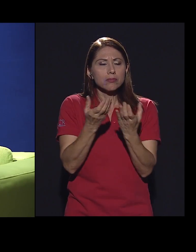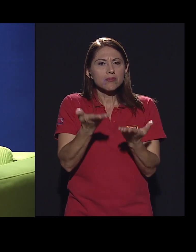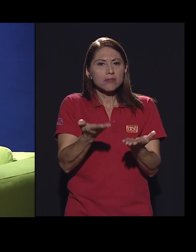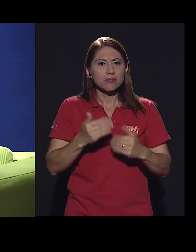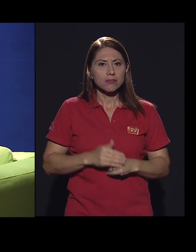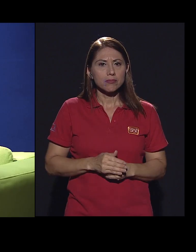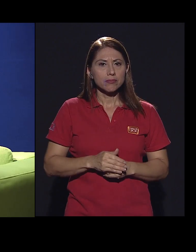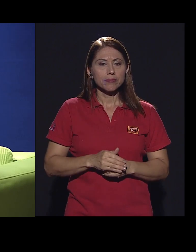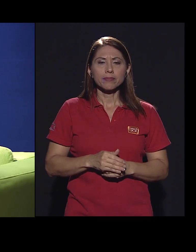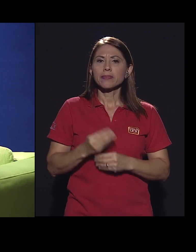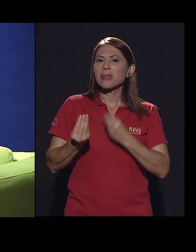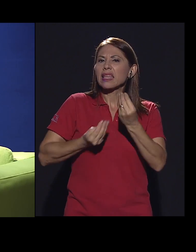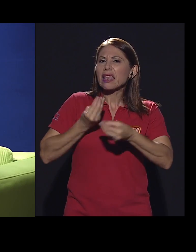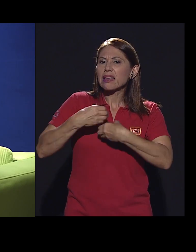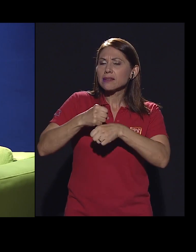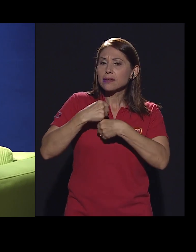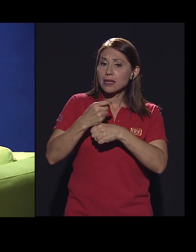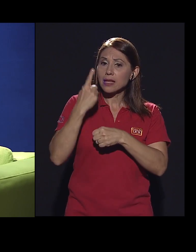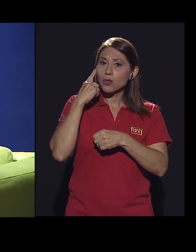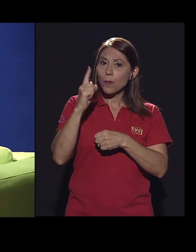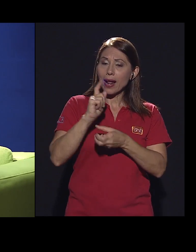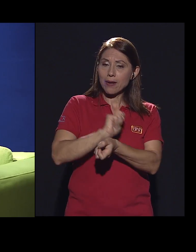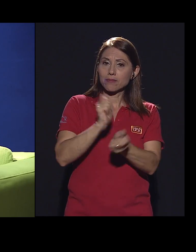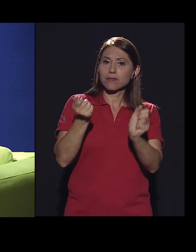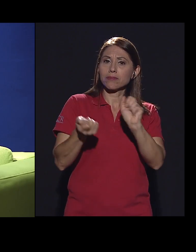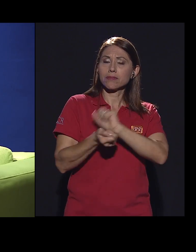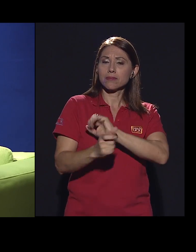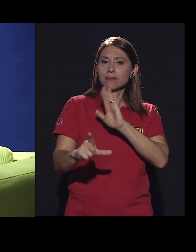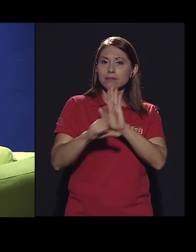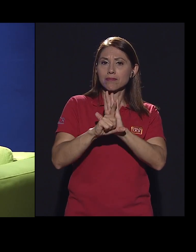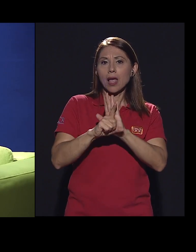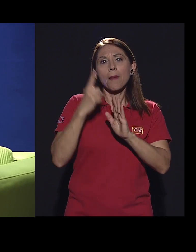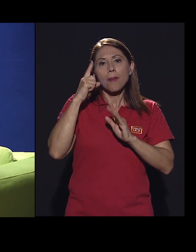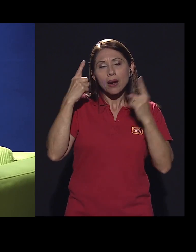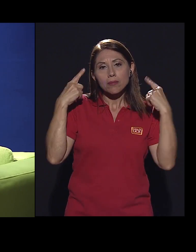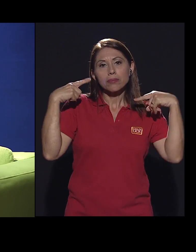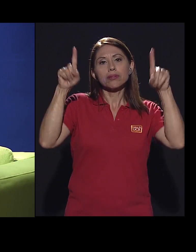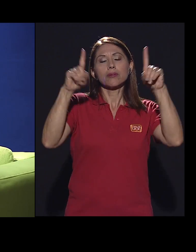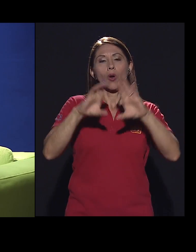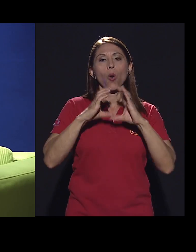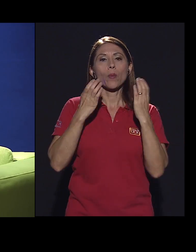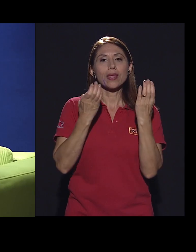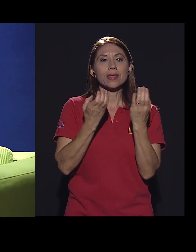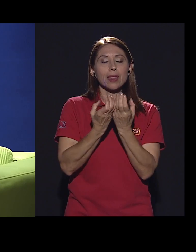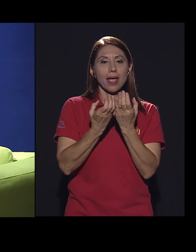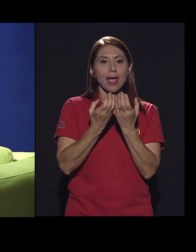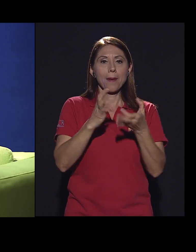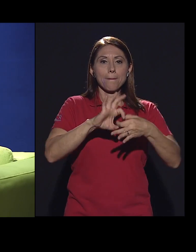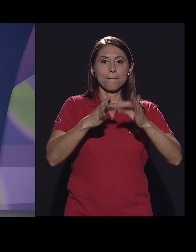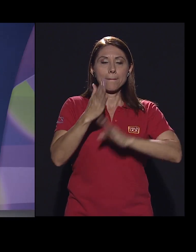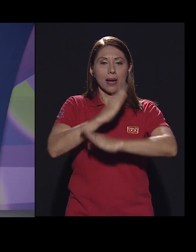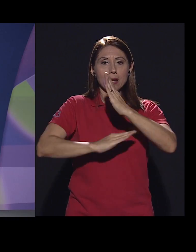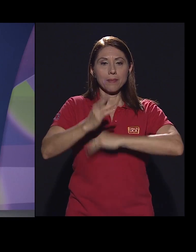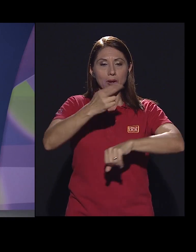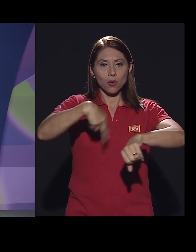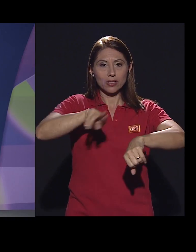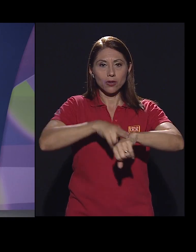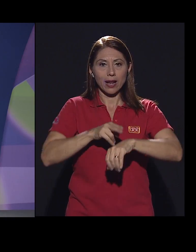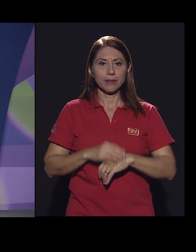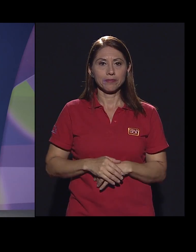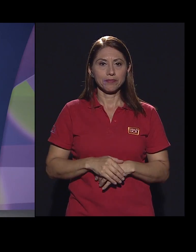Nacional. ¿Qué se está haciendo para que esa modificación a la ley permita que ya por fin tengamos este Comité Paralímpico Nacional?